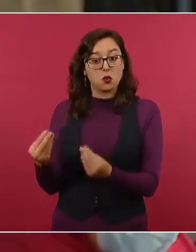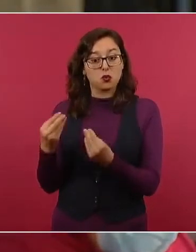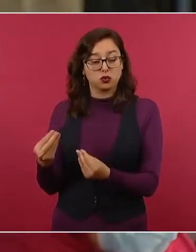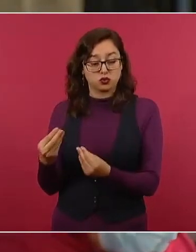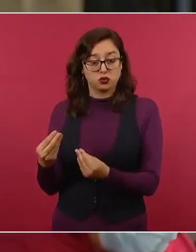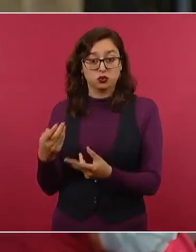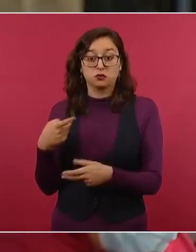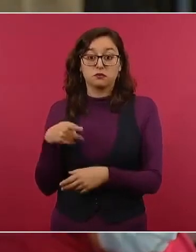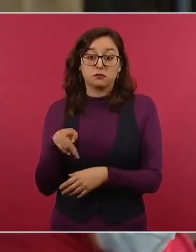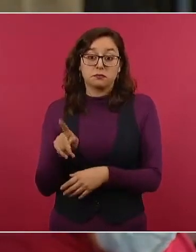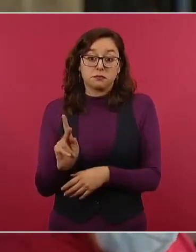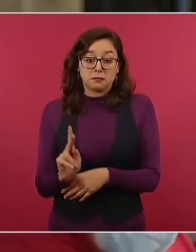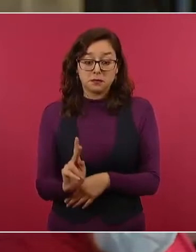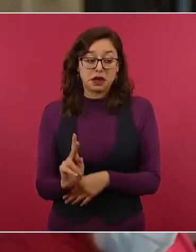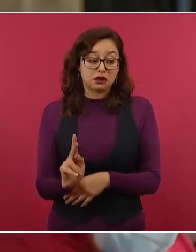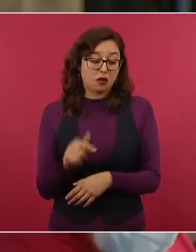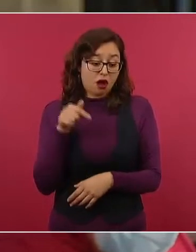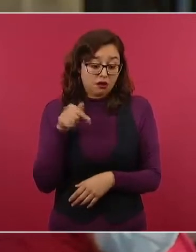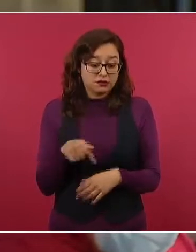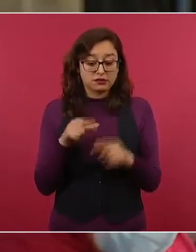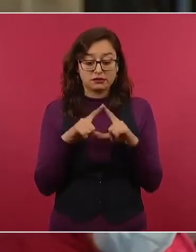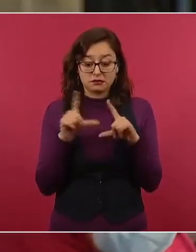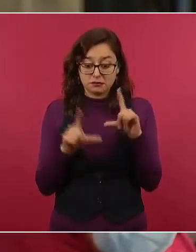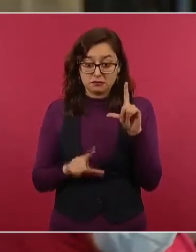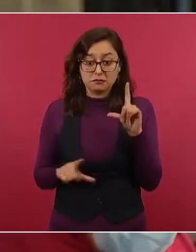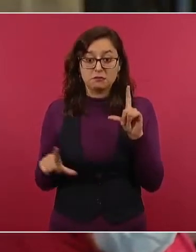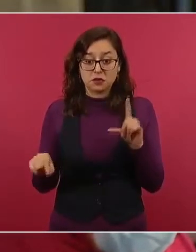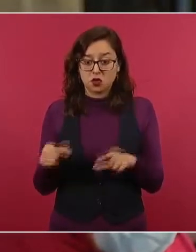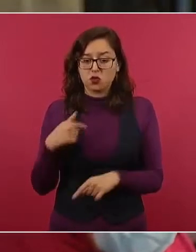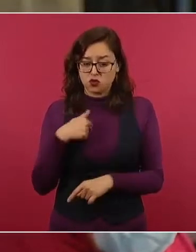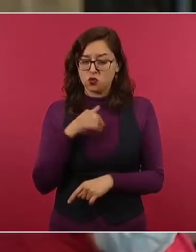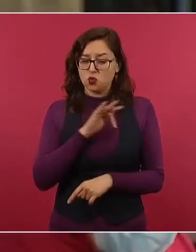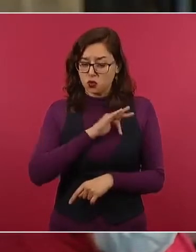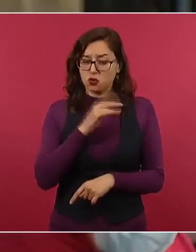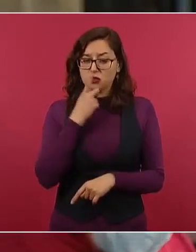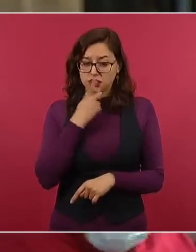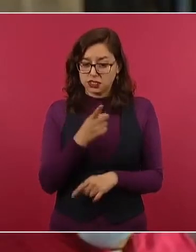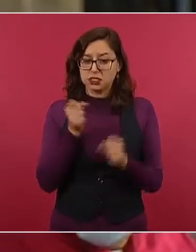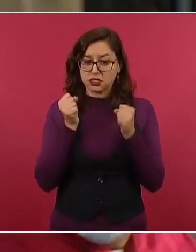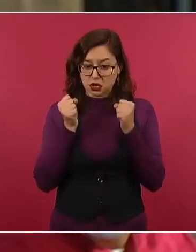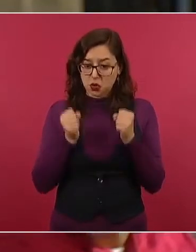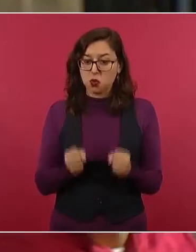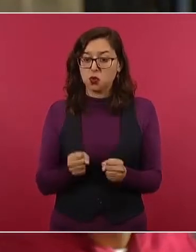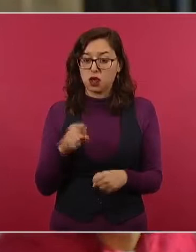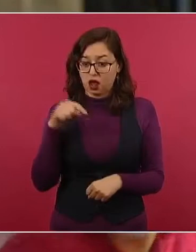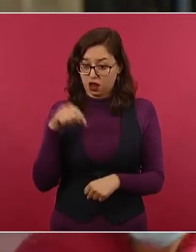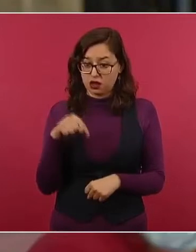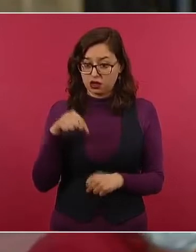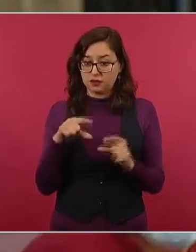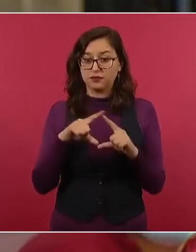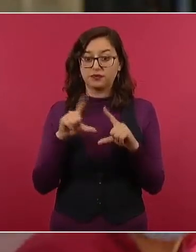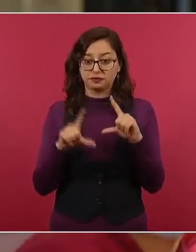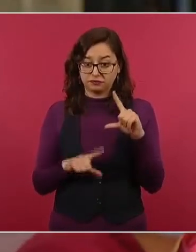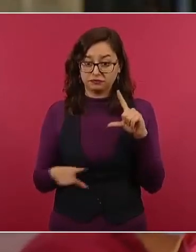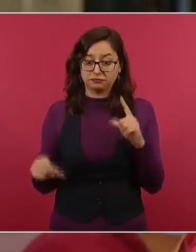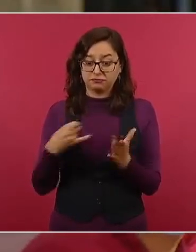tiene, insisto, y lo puedo decir con interés y porque conozco el asunto, hay productores mexicanos de limón,